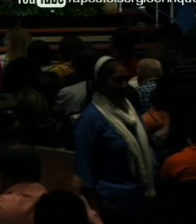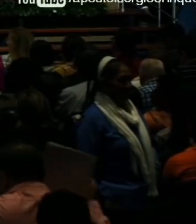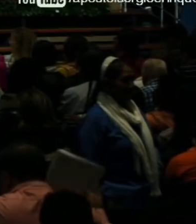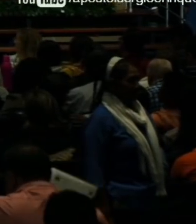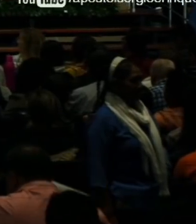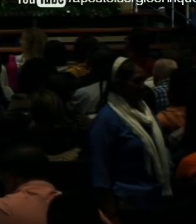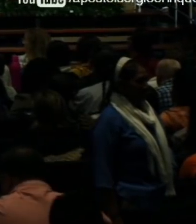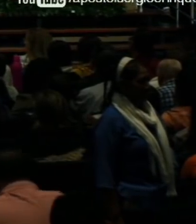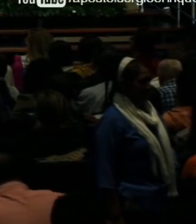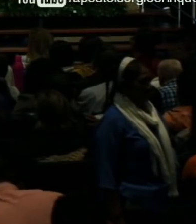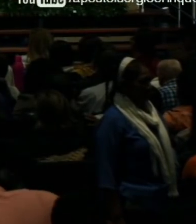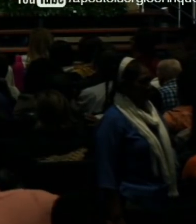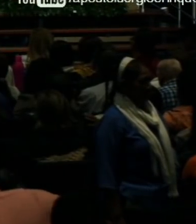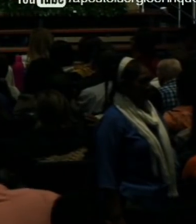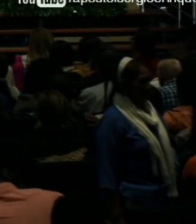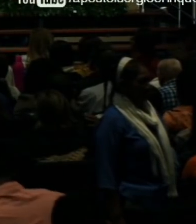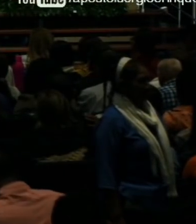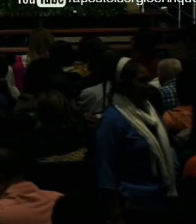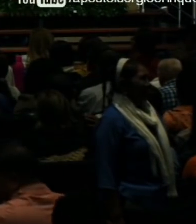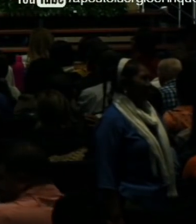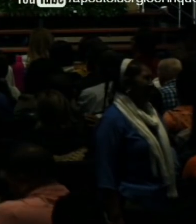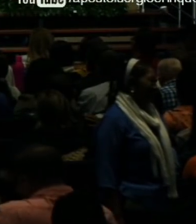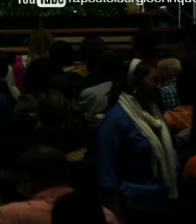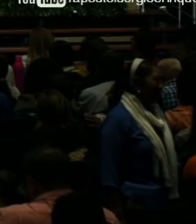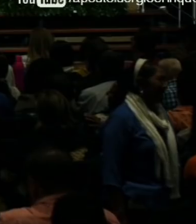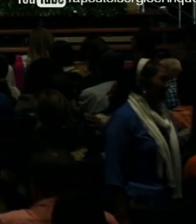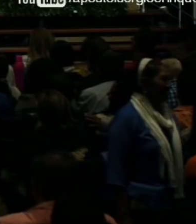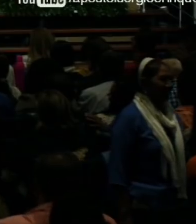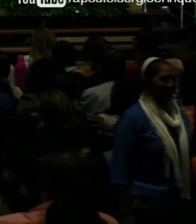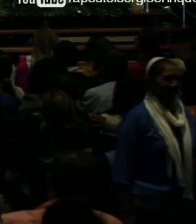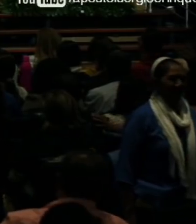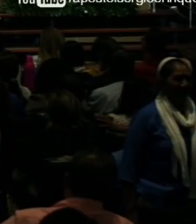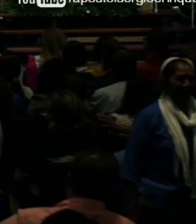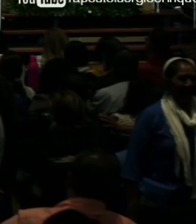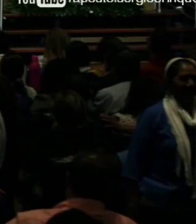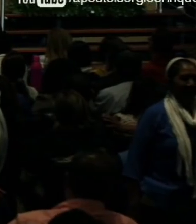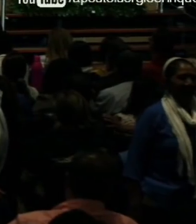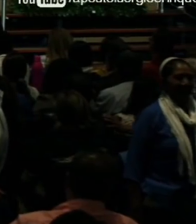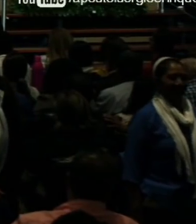2019. Y entonces me encontré con, pero yo le había puesto negro.